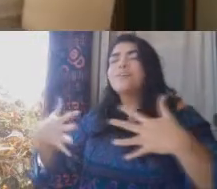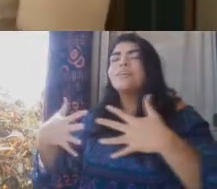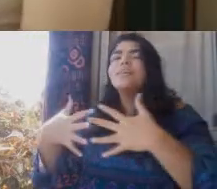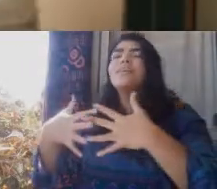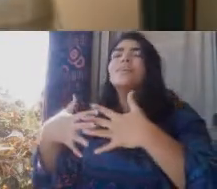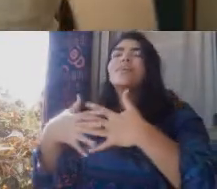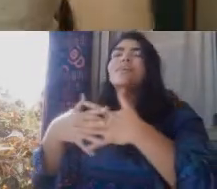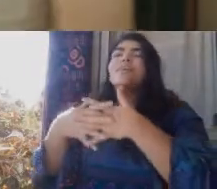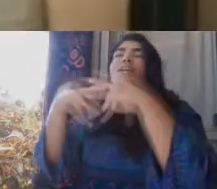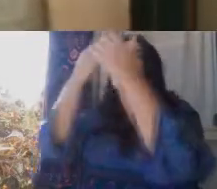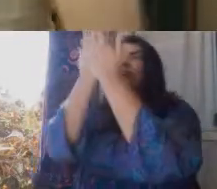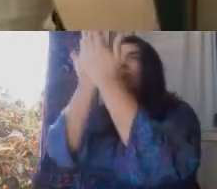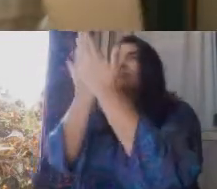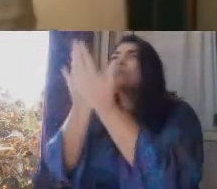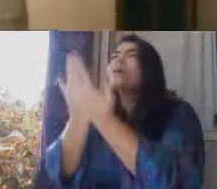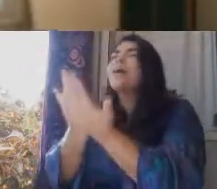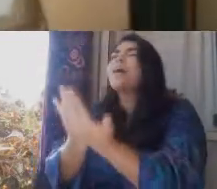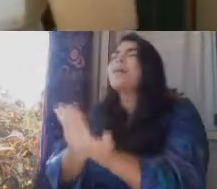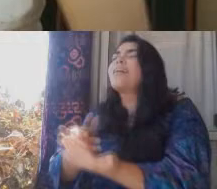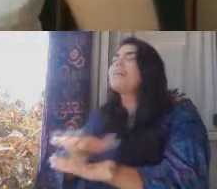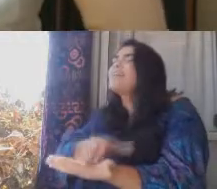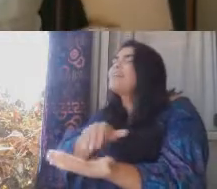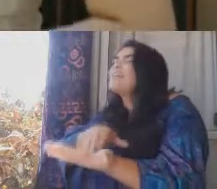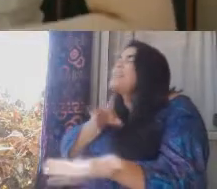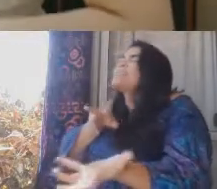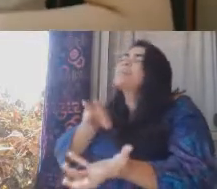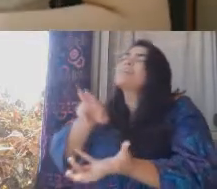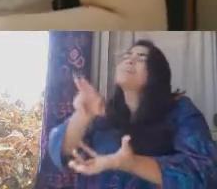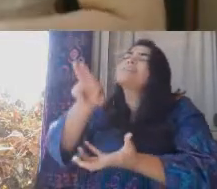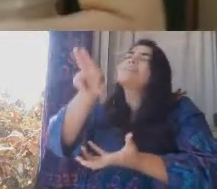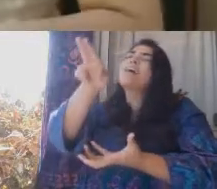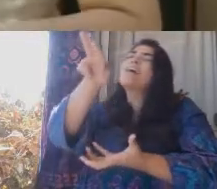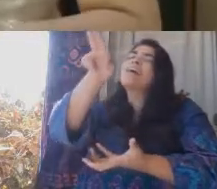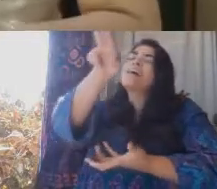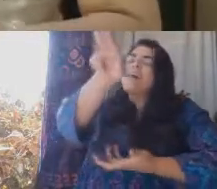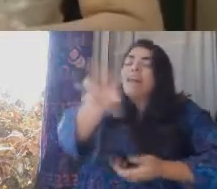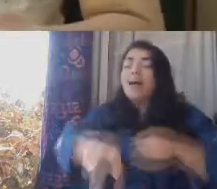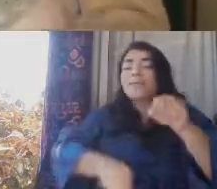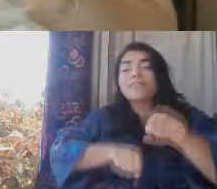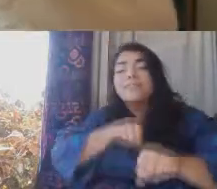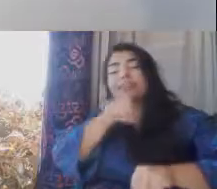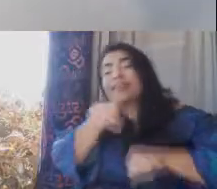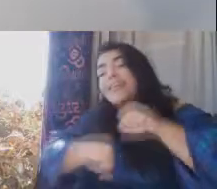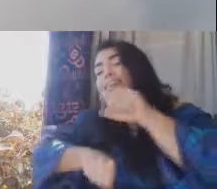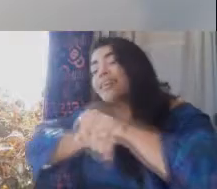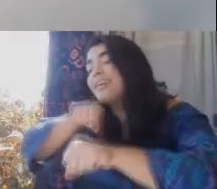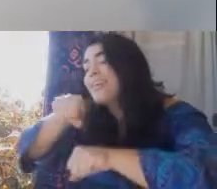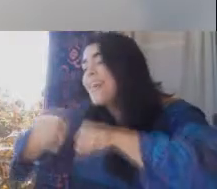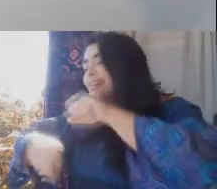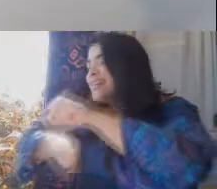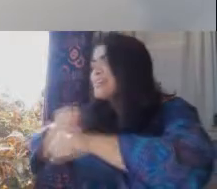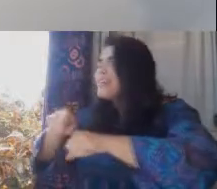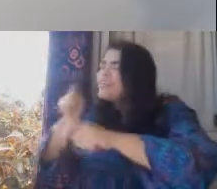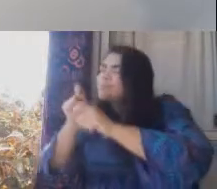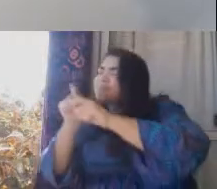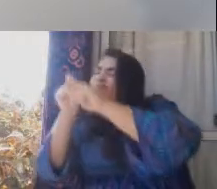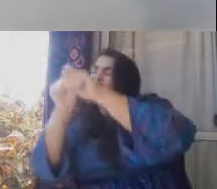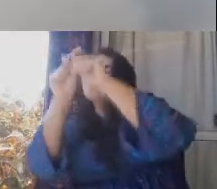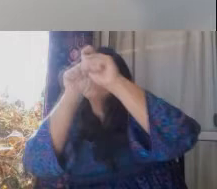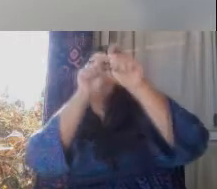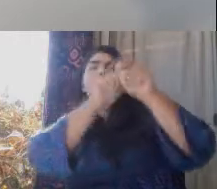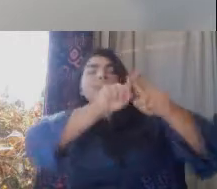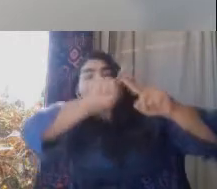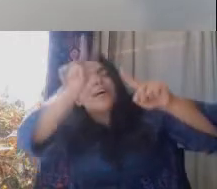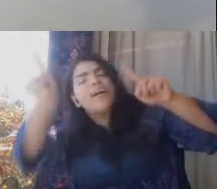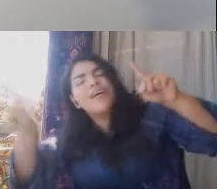artísticos y comunicacionales. Entonces, por ejemplo, en el inicio del video tenemos una locutora y al lado, mientras